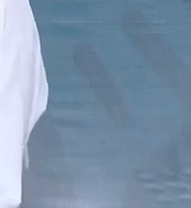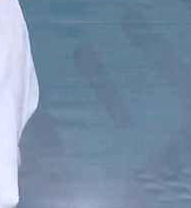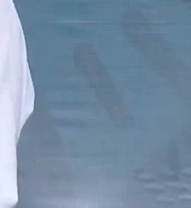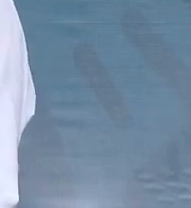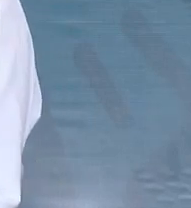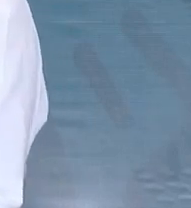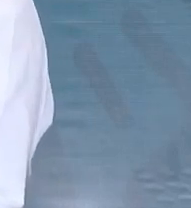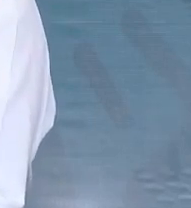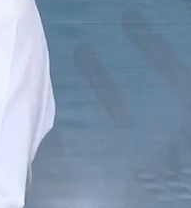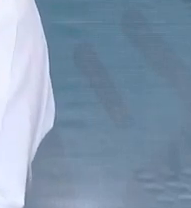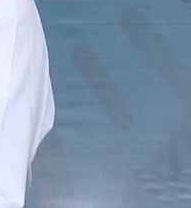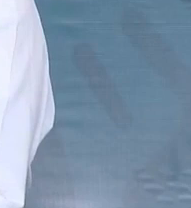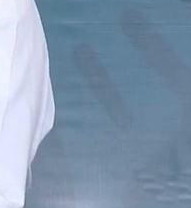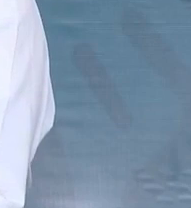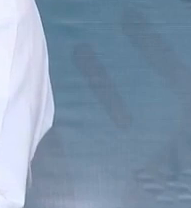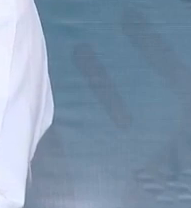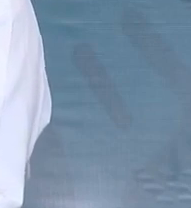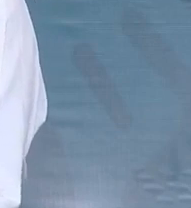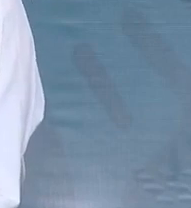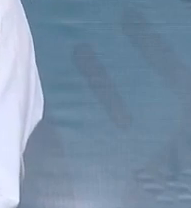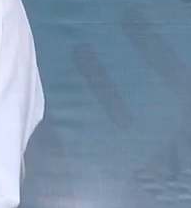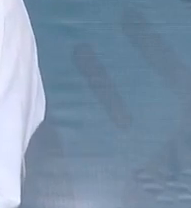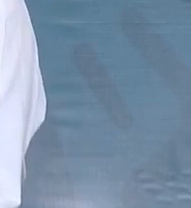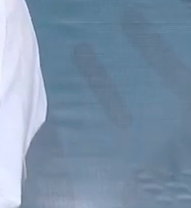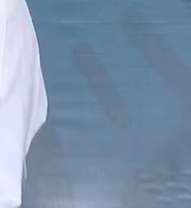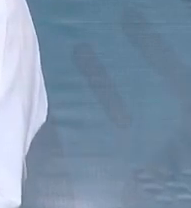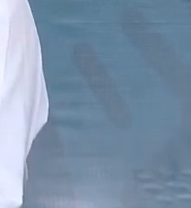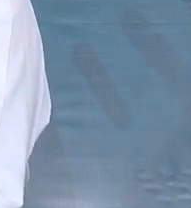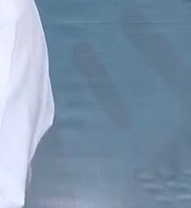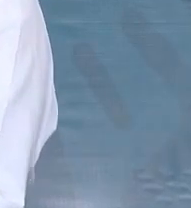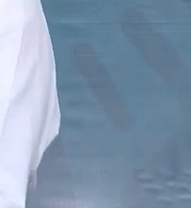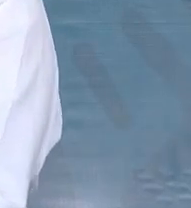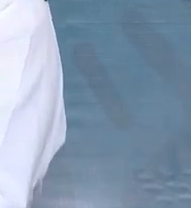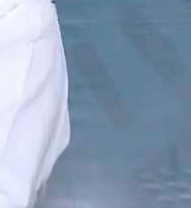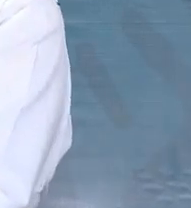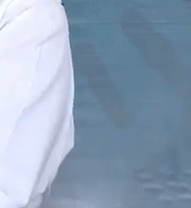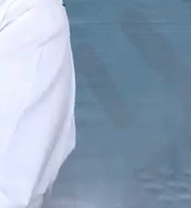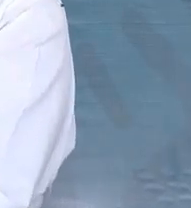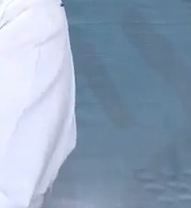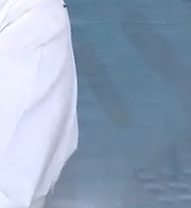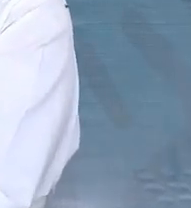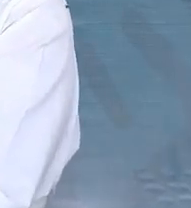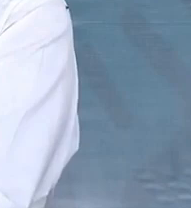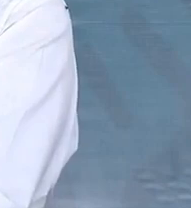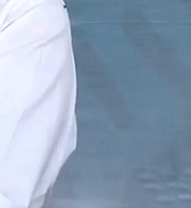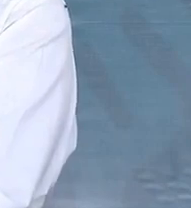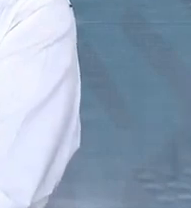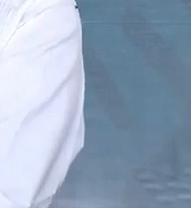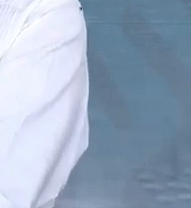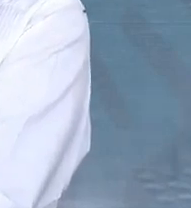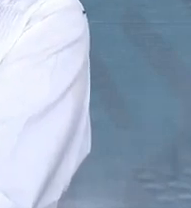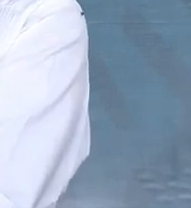Empieza la veda marzo y termina la primera semana